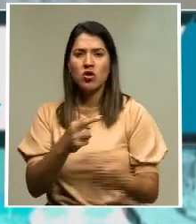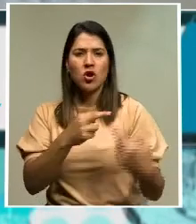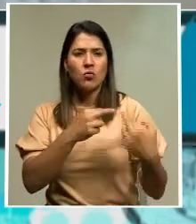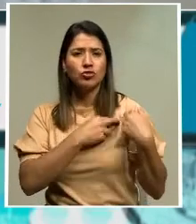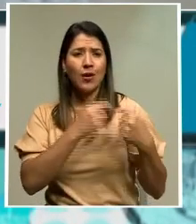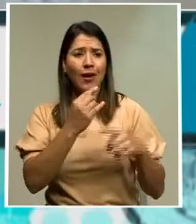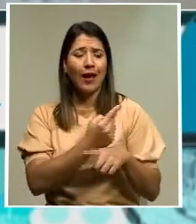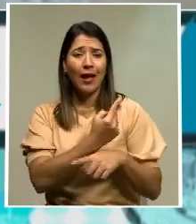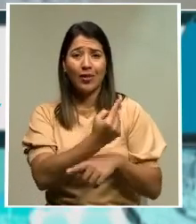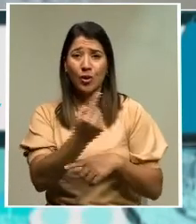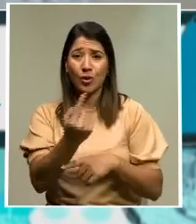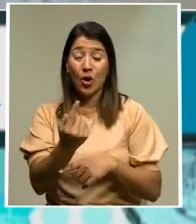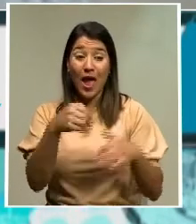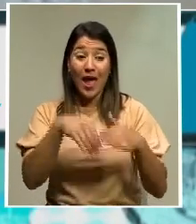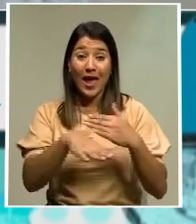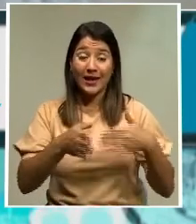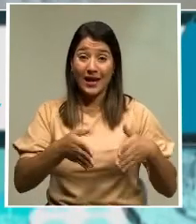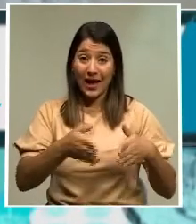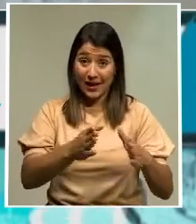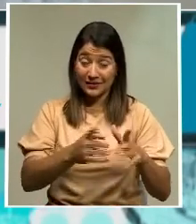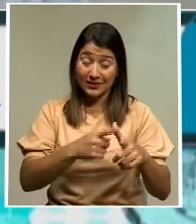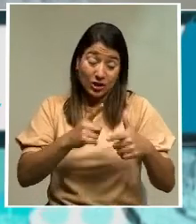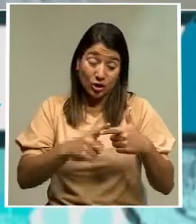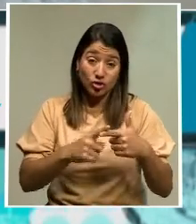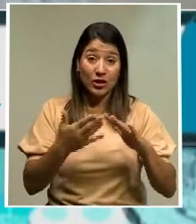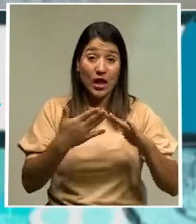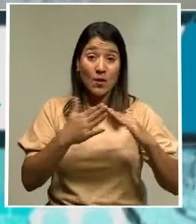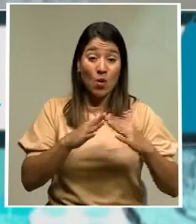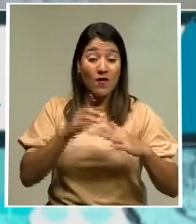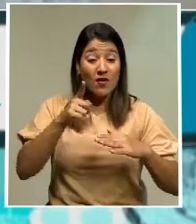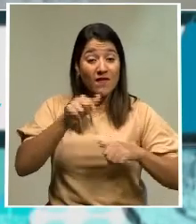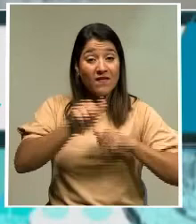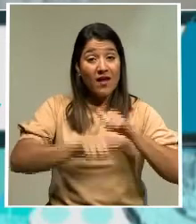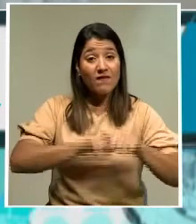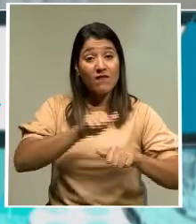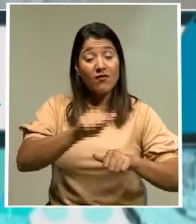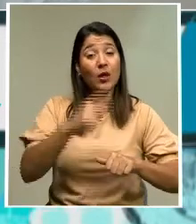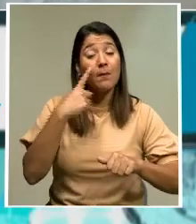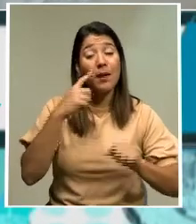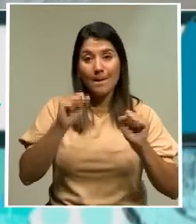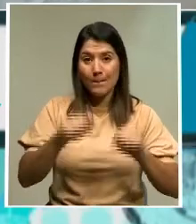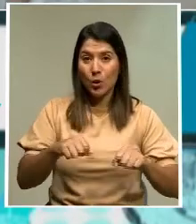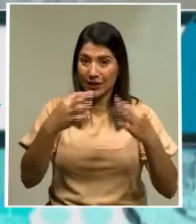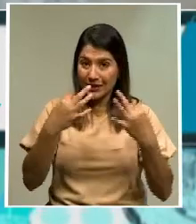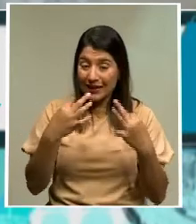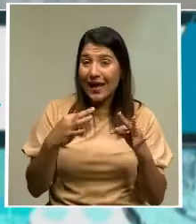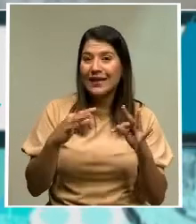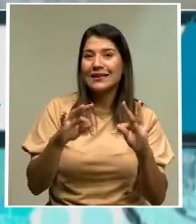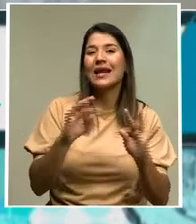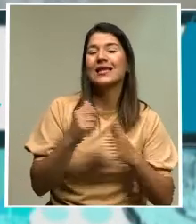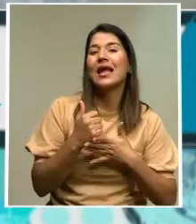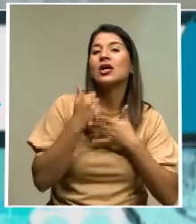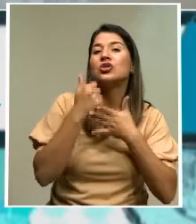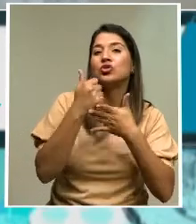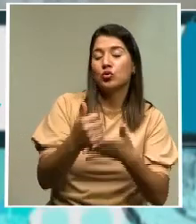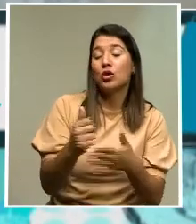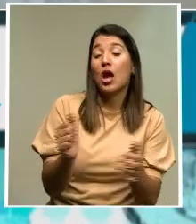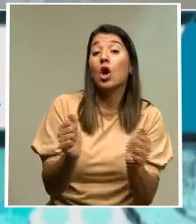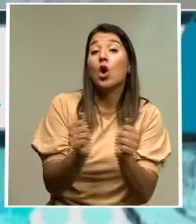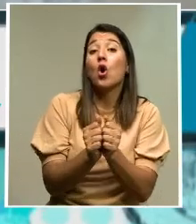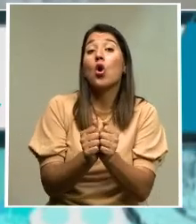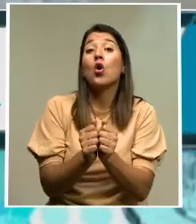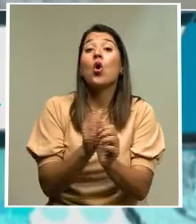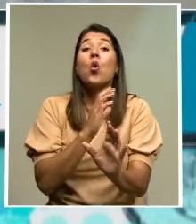pues tenemos que hacer también el esfuerzo, la ciudadanía, para tratar de aportar con las medidas